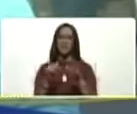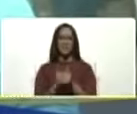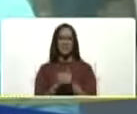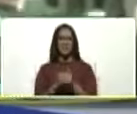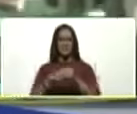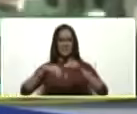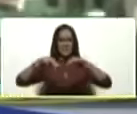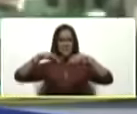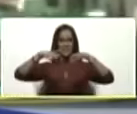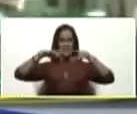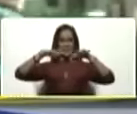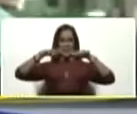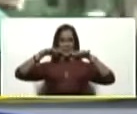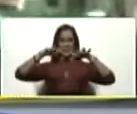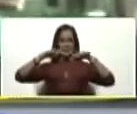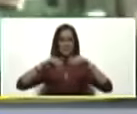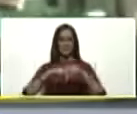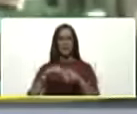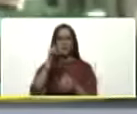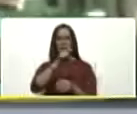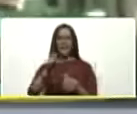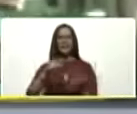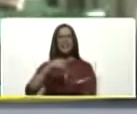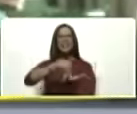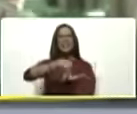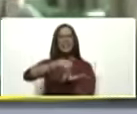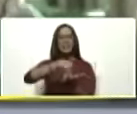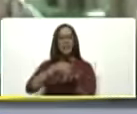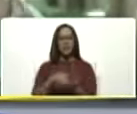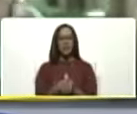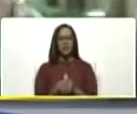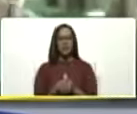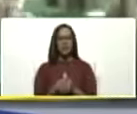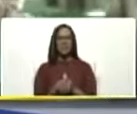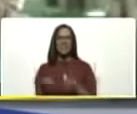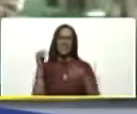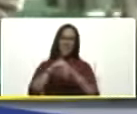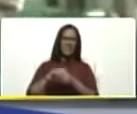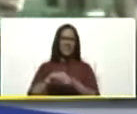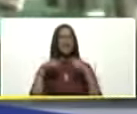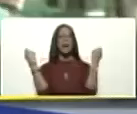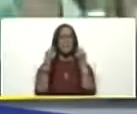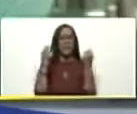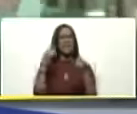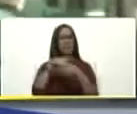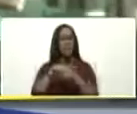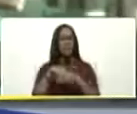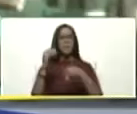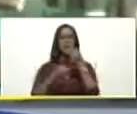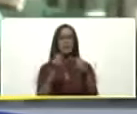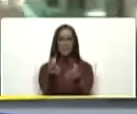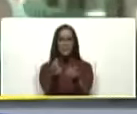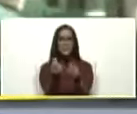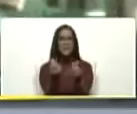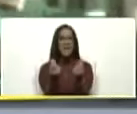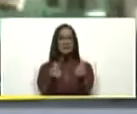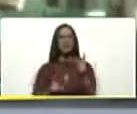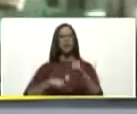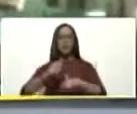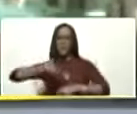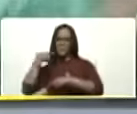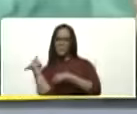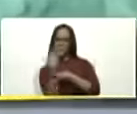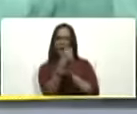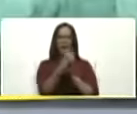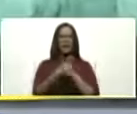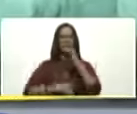títeres, gente débil que se mete en campañas electorales para hacer billetes y luego irse para el